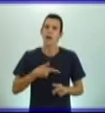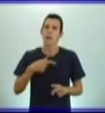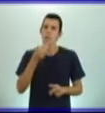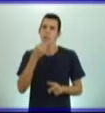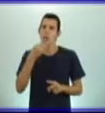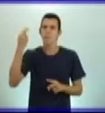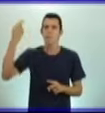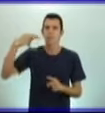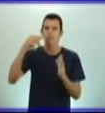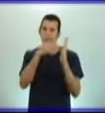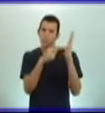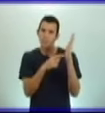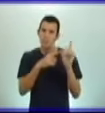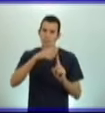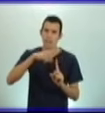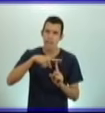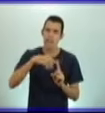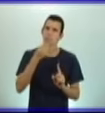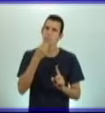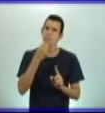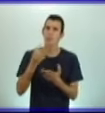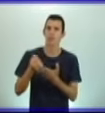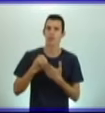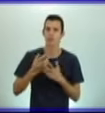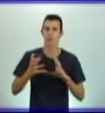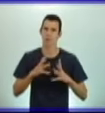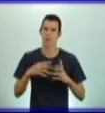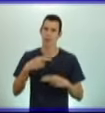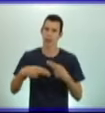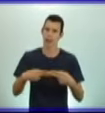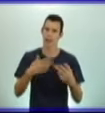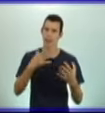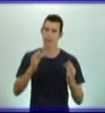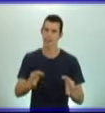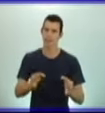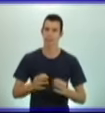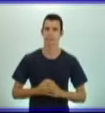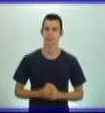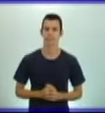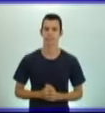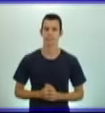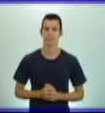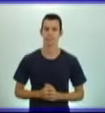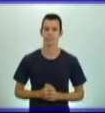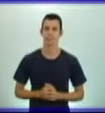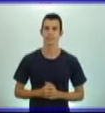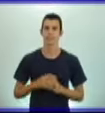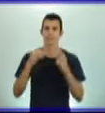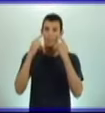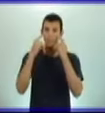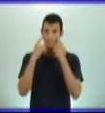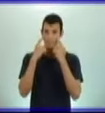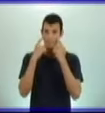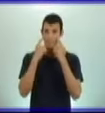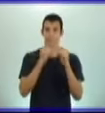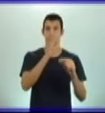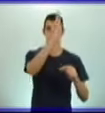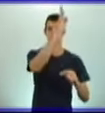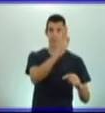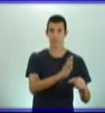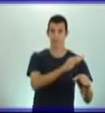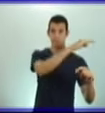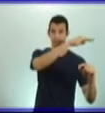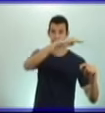ecuación, ¿en qué nos vamos a fijar? Ya habíamos dicho en la traslación que tuvo esa función, o sea, la anterior que